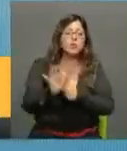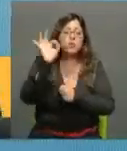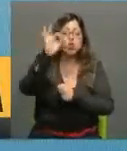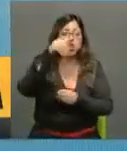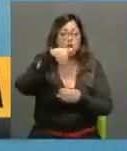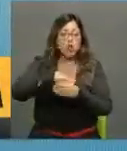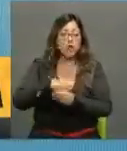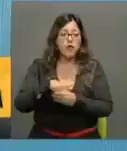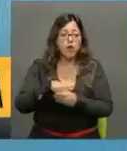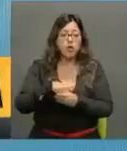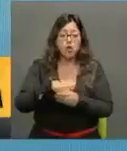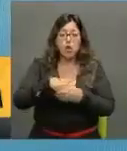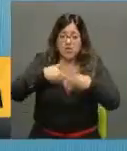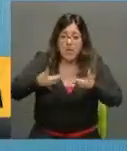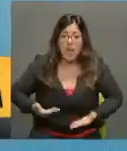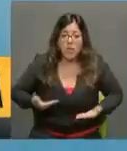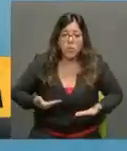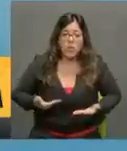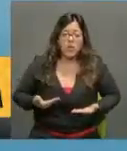votos actuales.